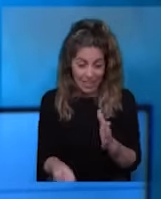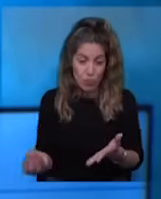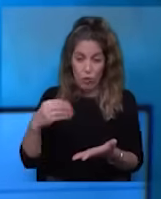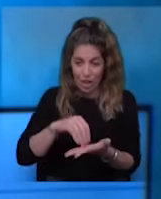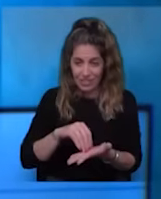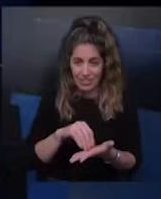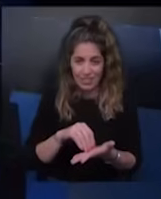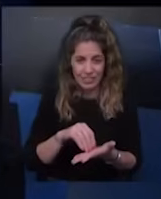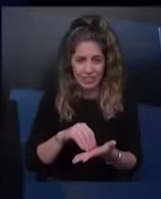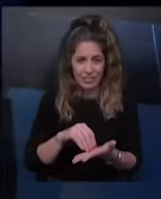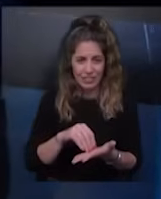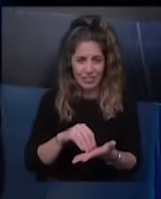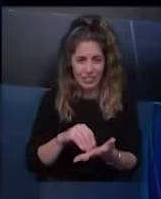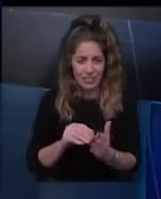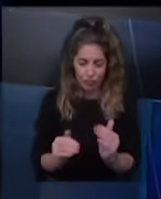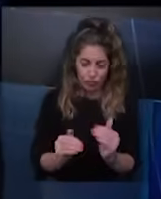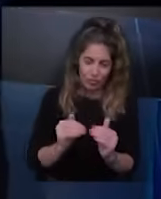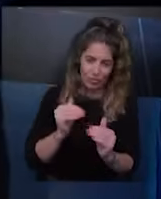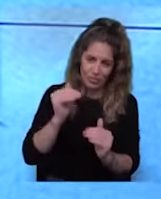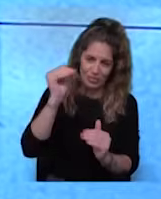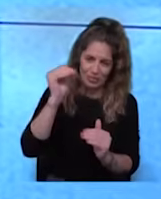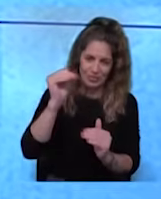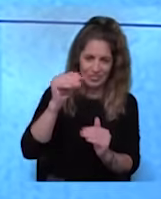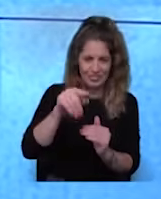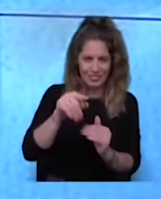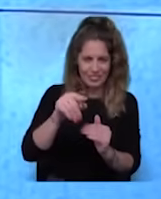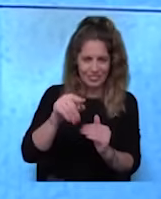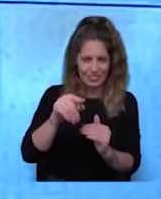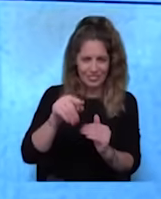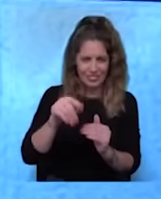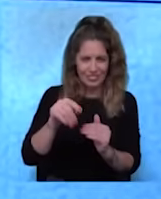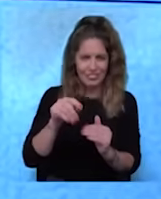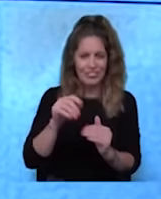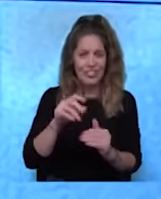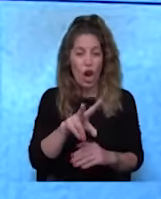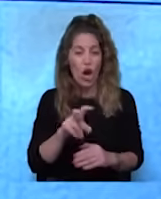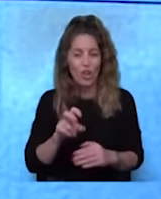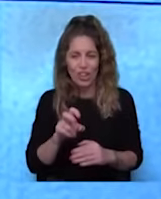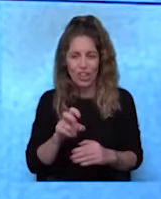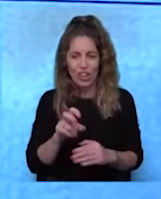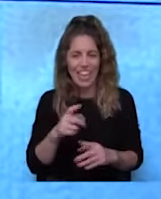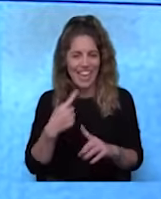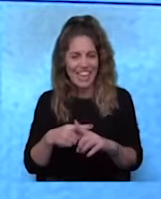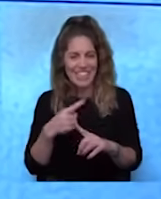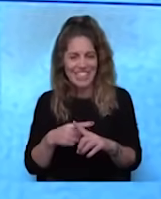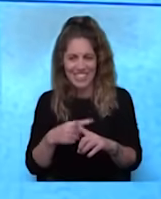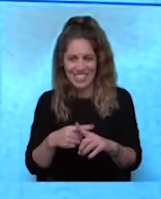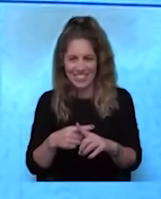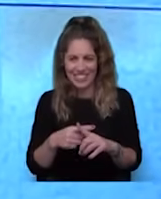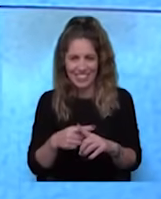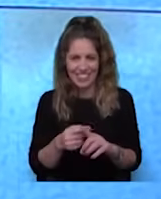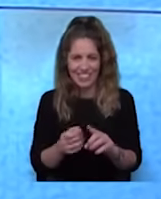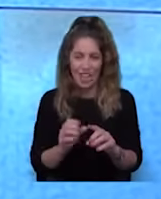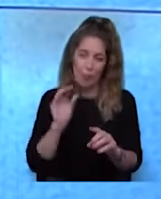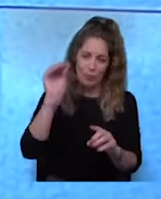ahí es subir 11 rengloncitos acá control control x le da